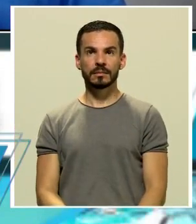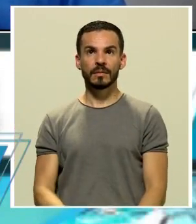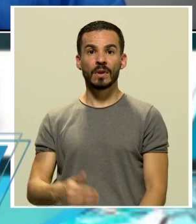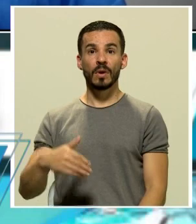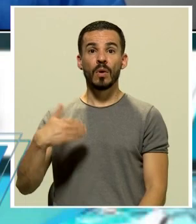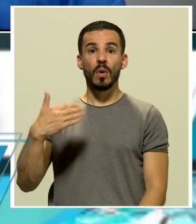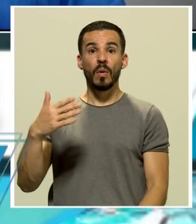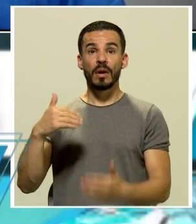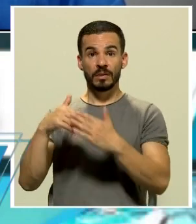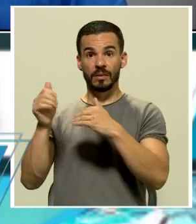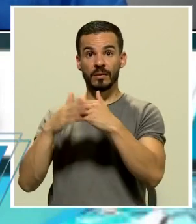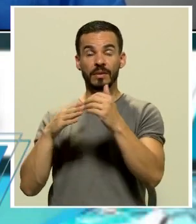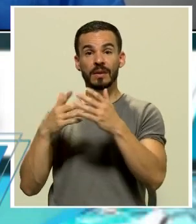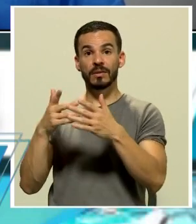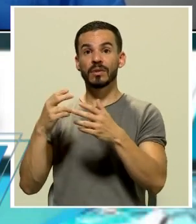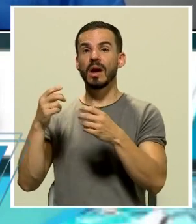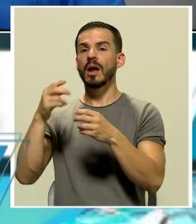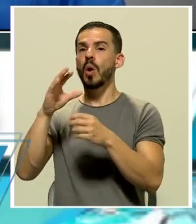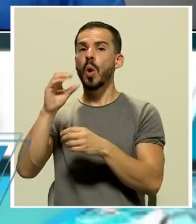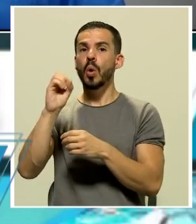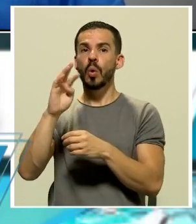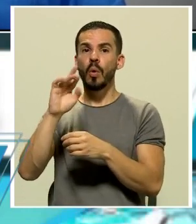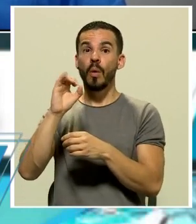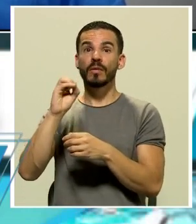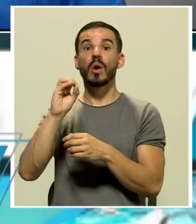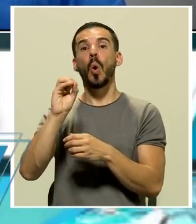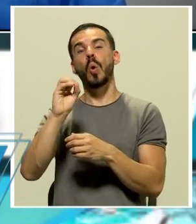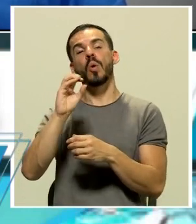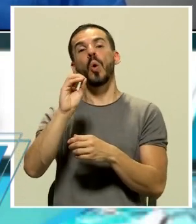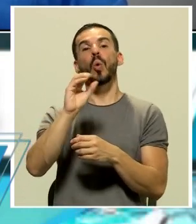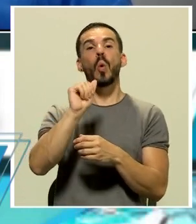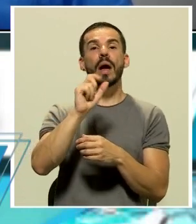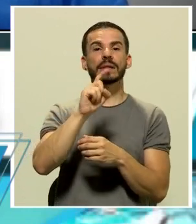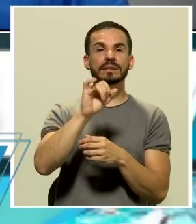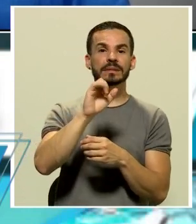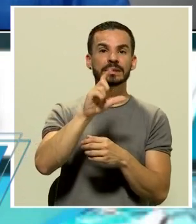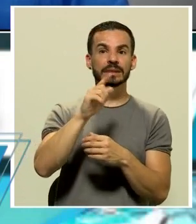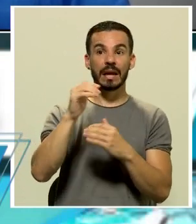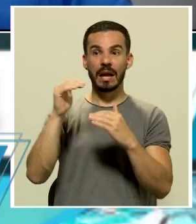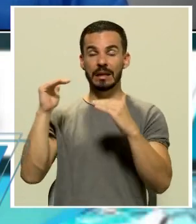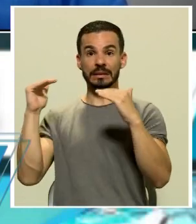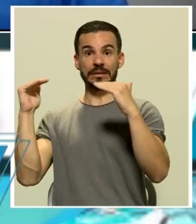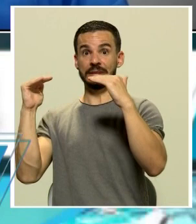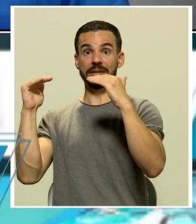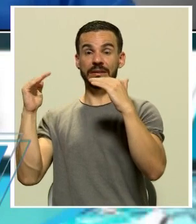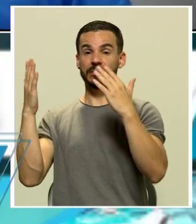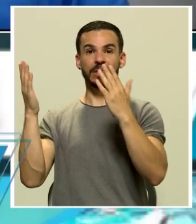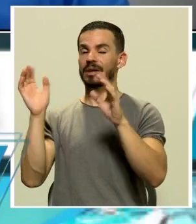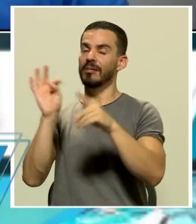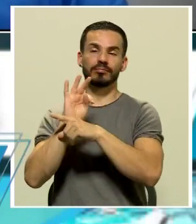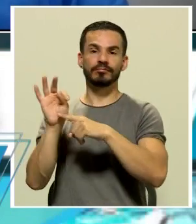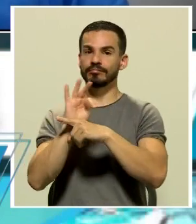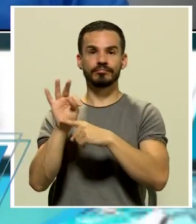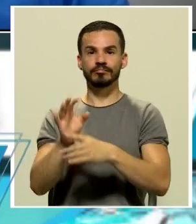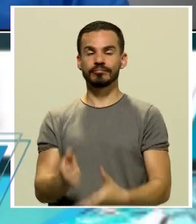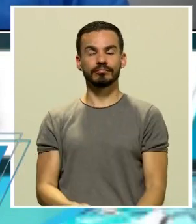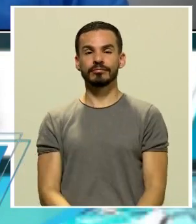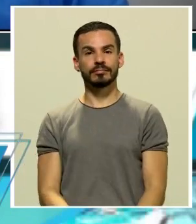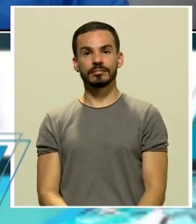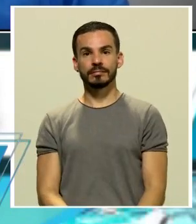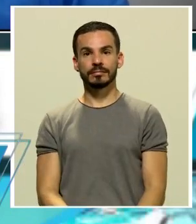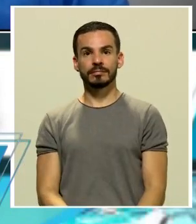Cuando la infraestructura es de cobre o de coaxial, la simetría no funciona.